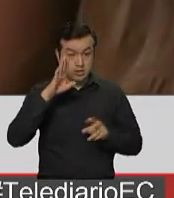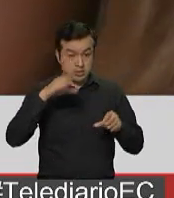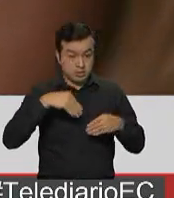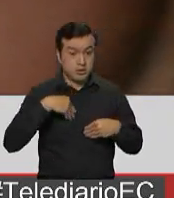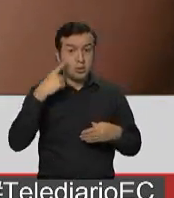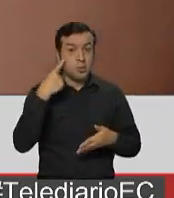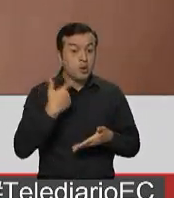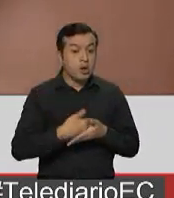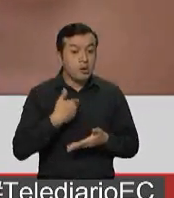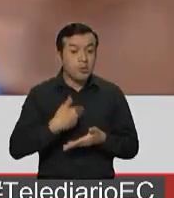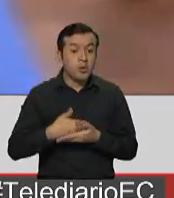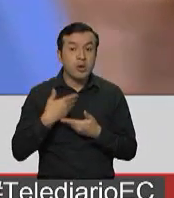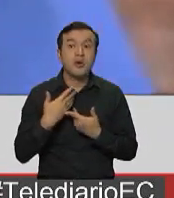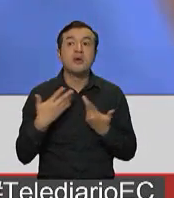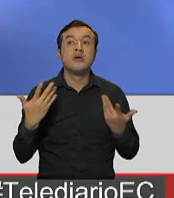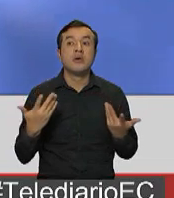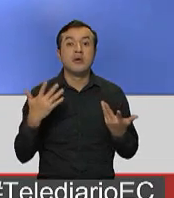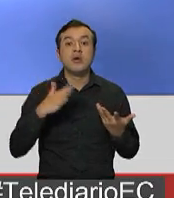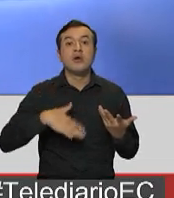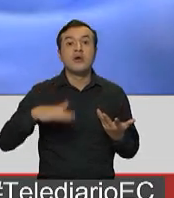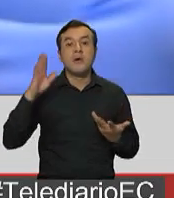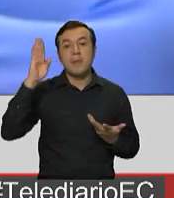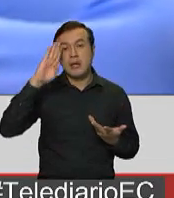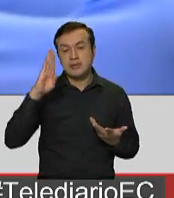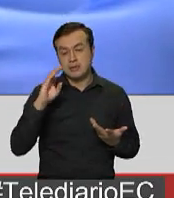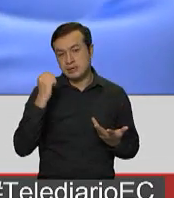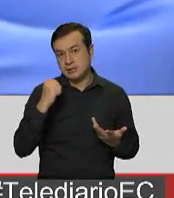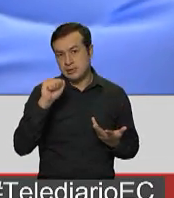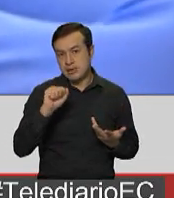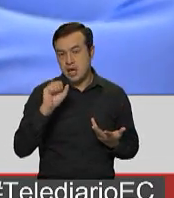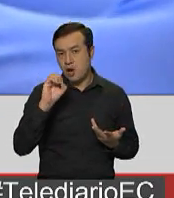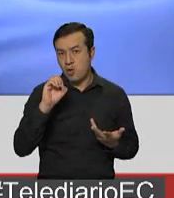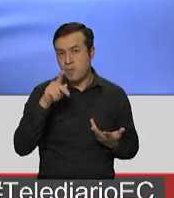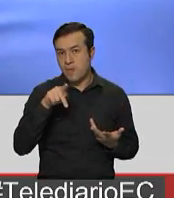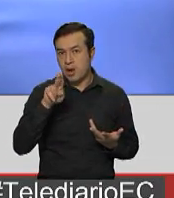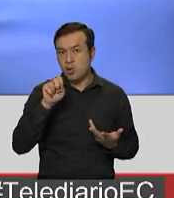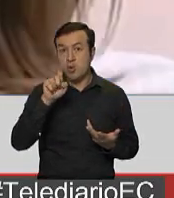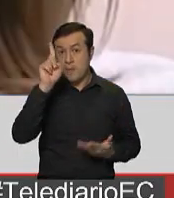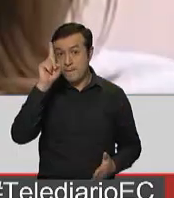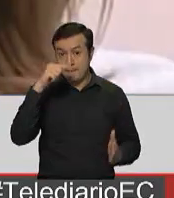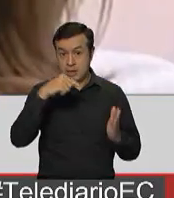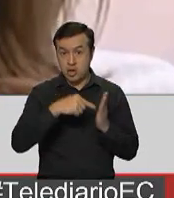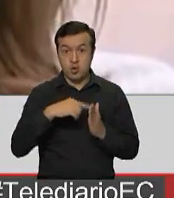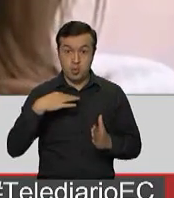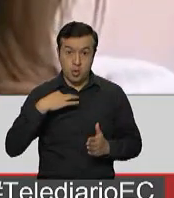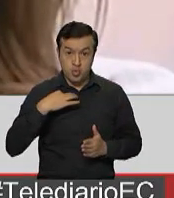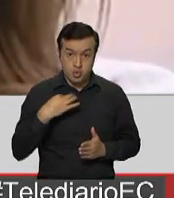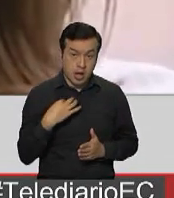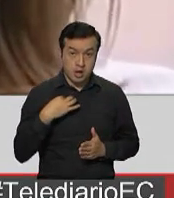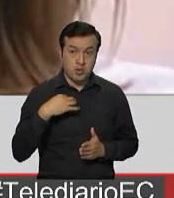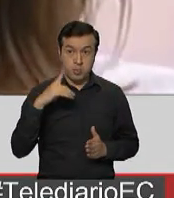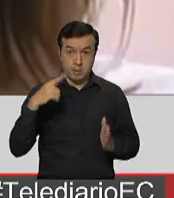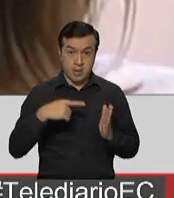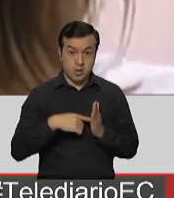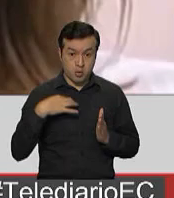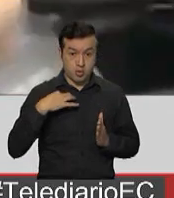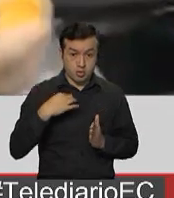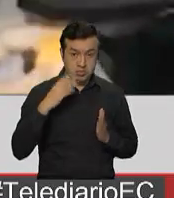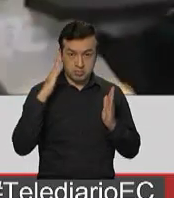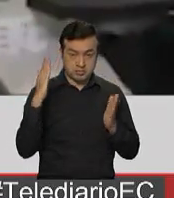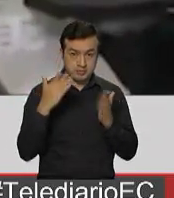tests comenzarán a ser realizados en Sao Paulo, con un equipo de 1.000 voluntarios que estén en la línea del frente de la lucha contra la